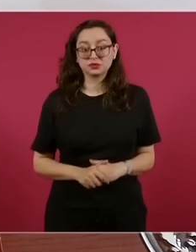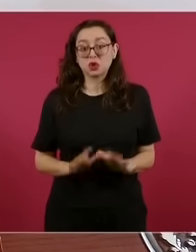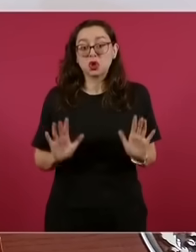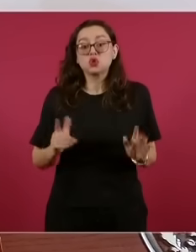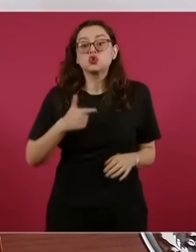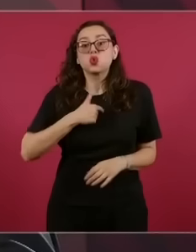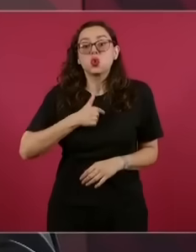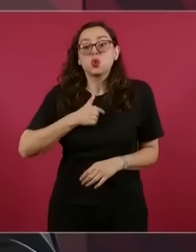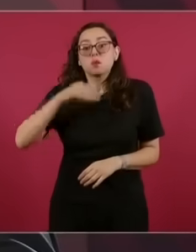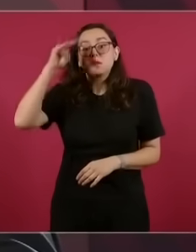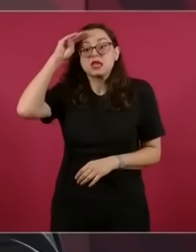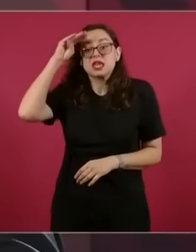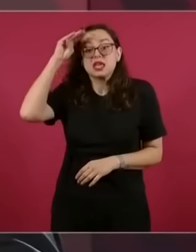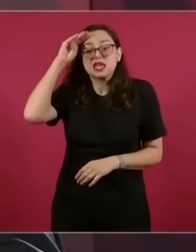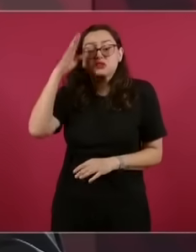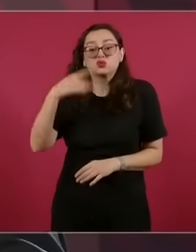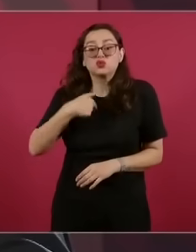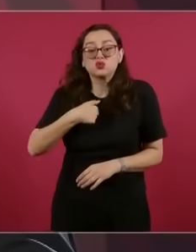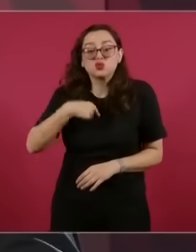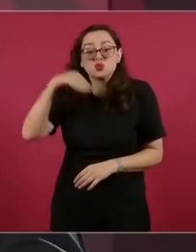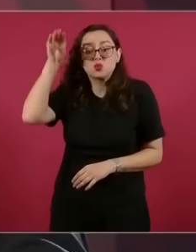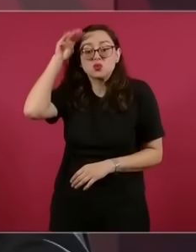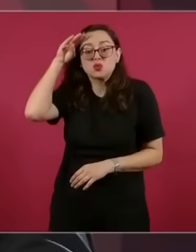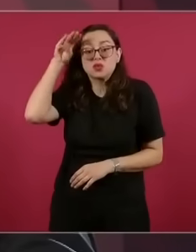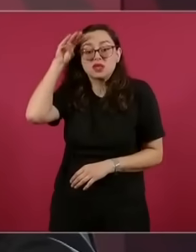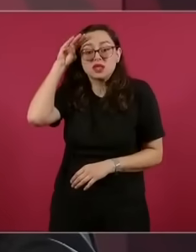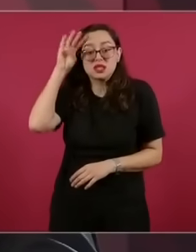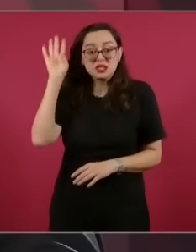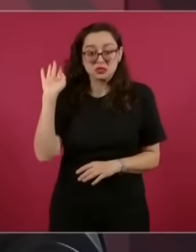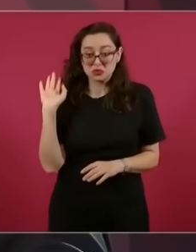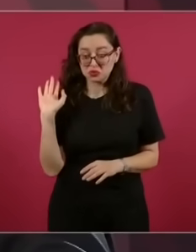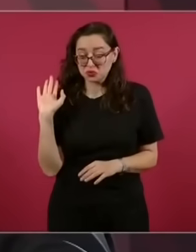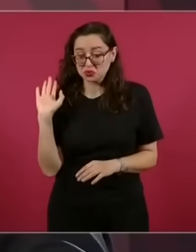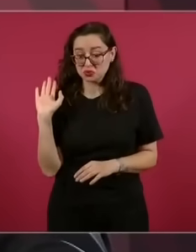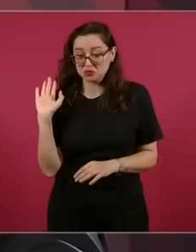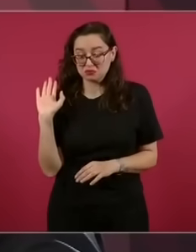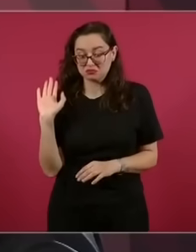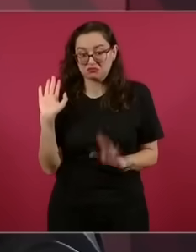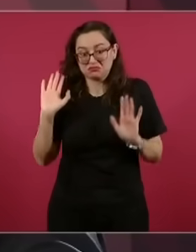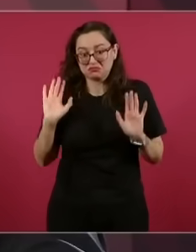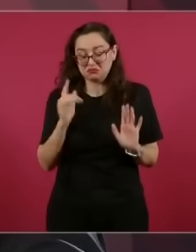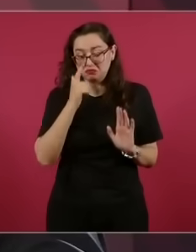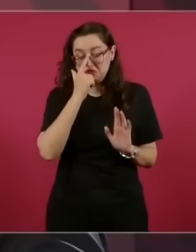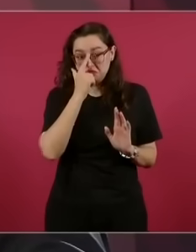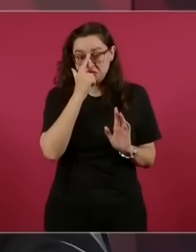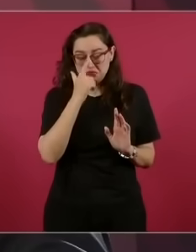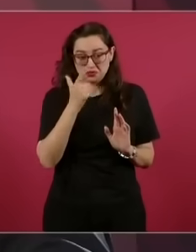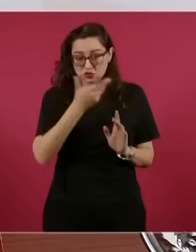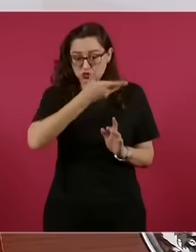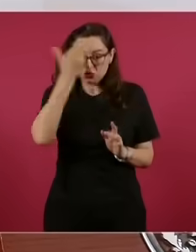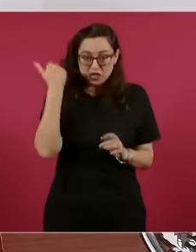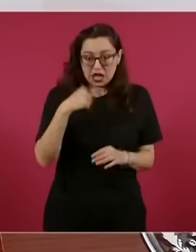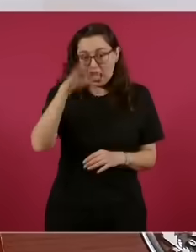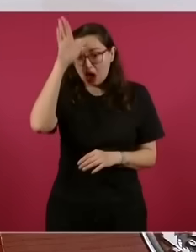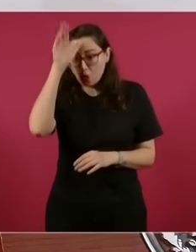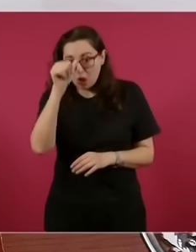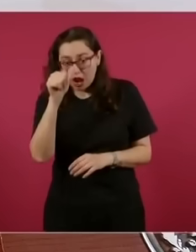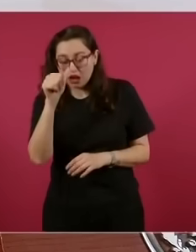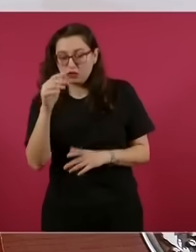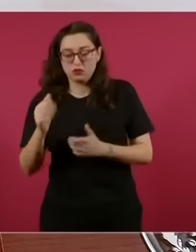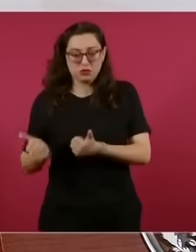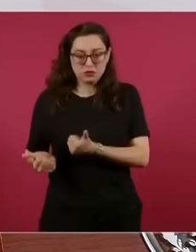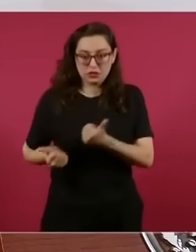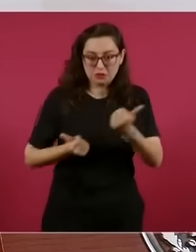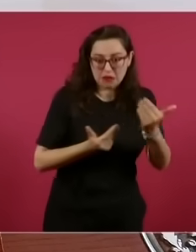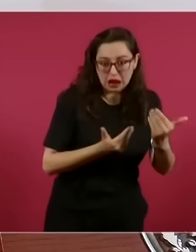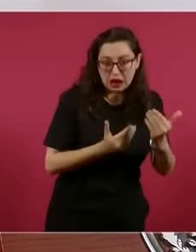pienso hasta ahora, de que hasta ahora, ya sea por un acuerdo